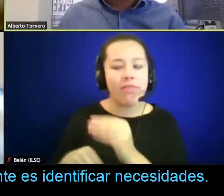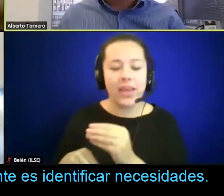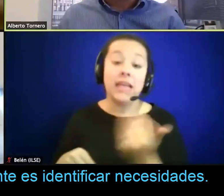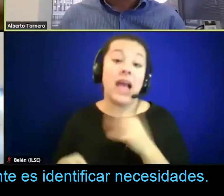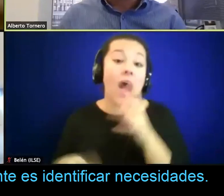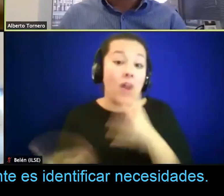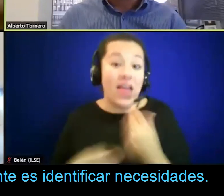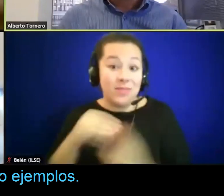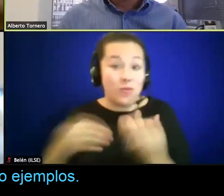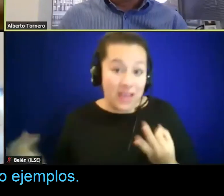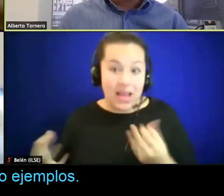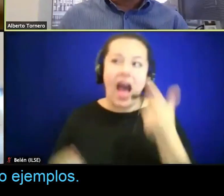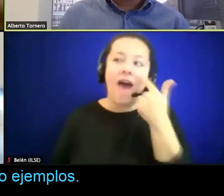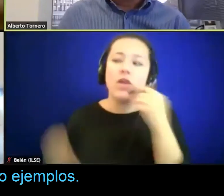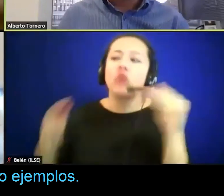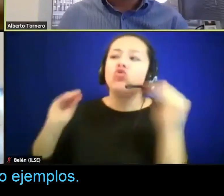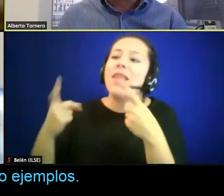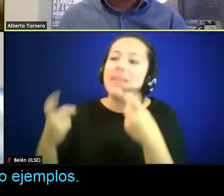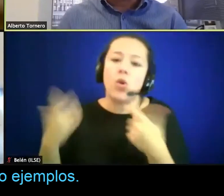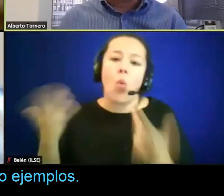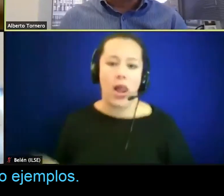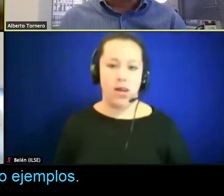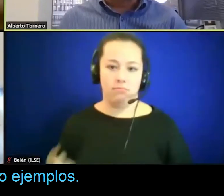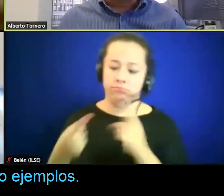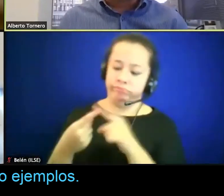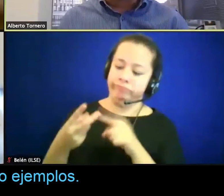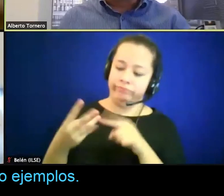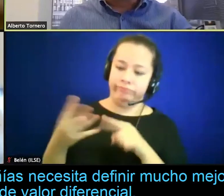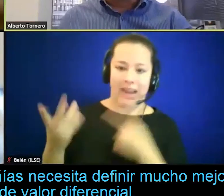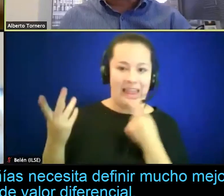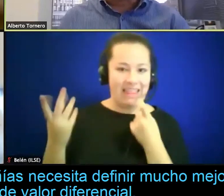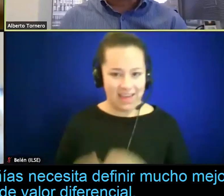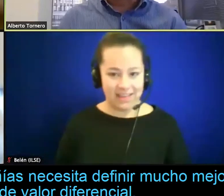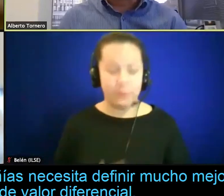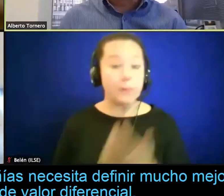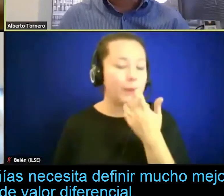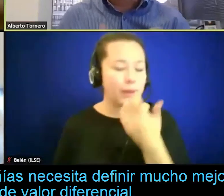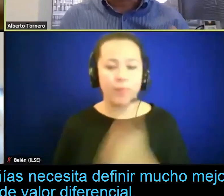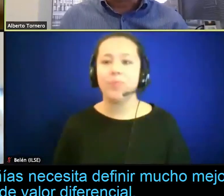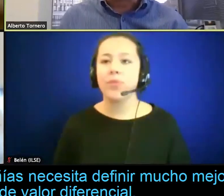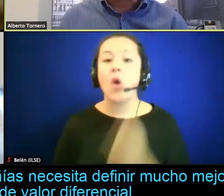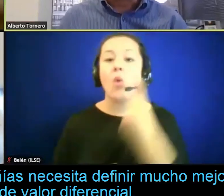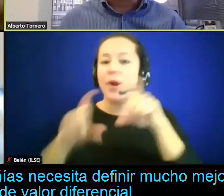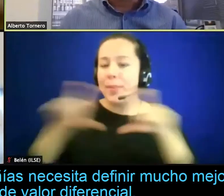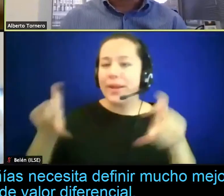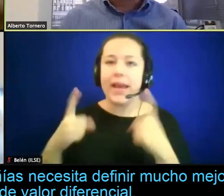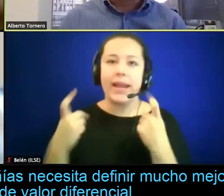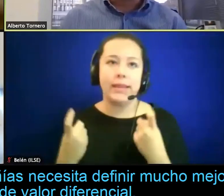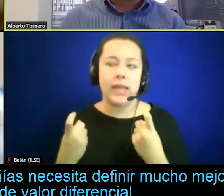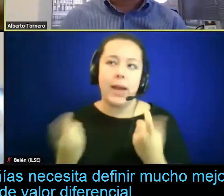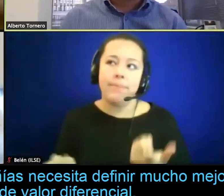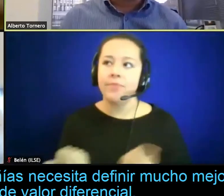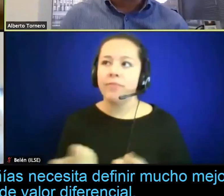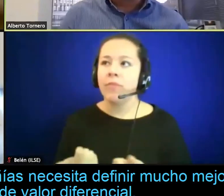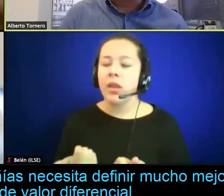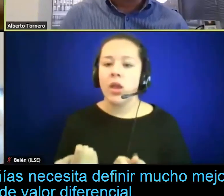identificar necesidades. Os pongo ejemplos. Pues a lo mejor una de las compañías necesita definir mucho mejor cuál es su